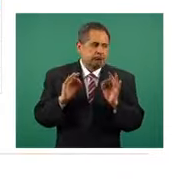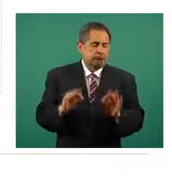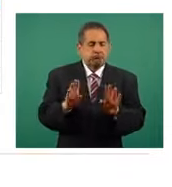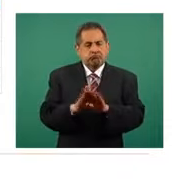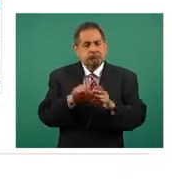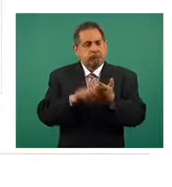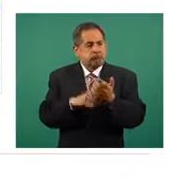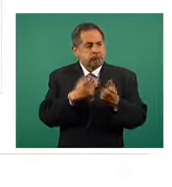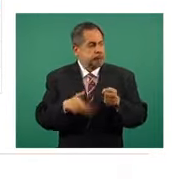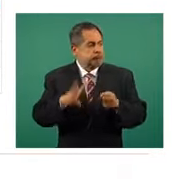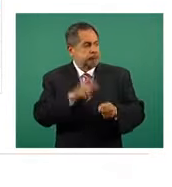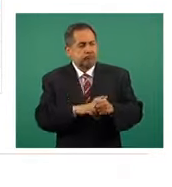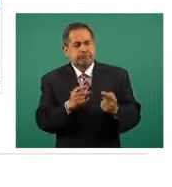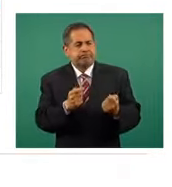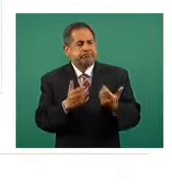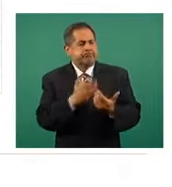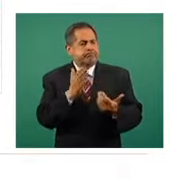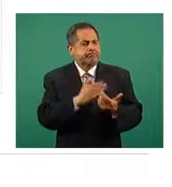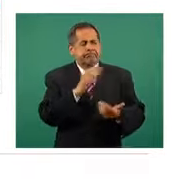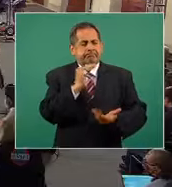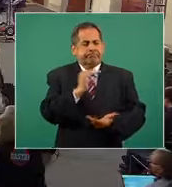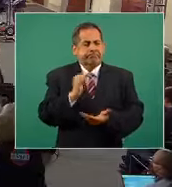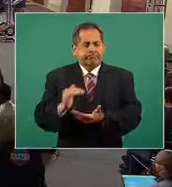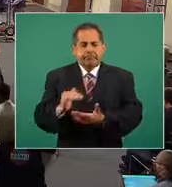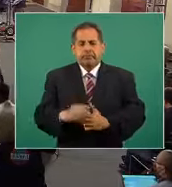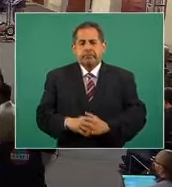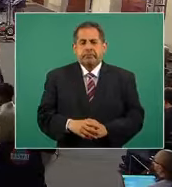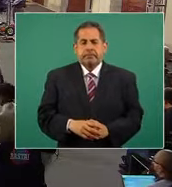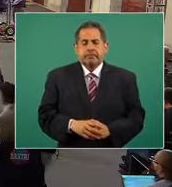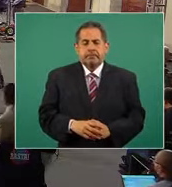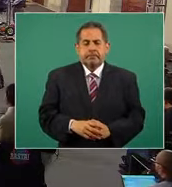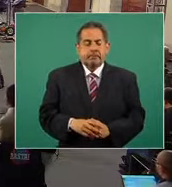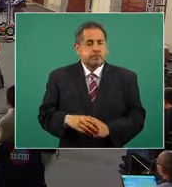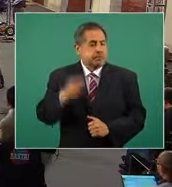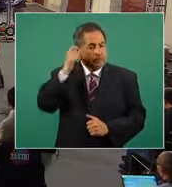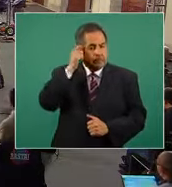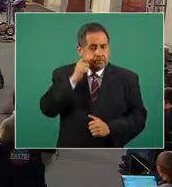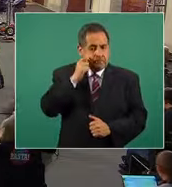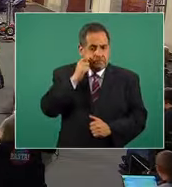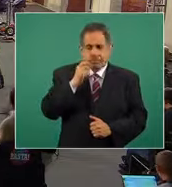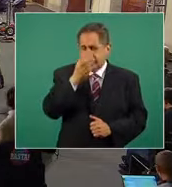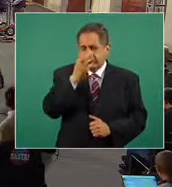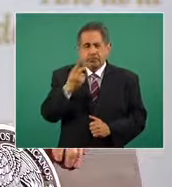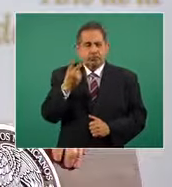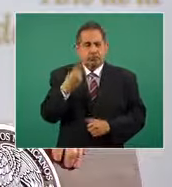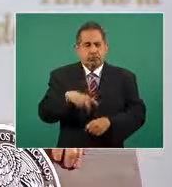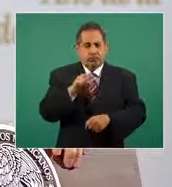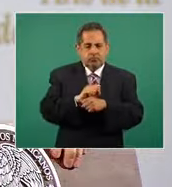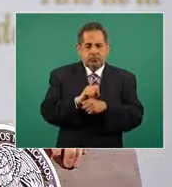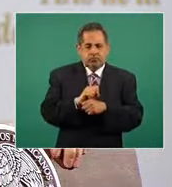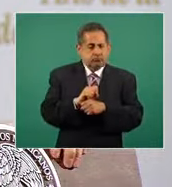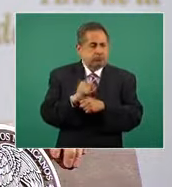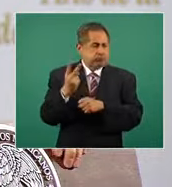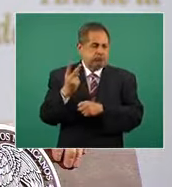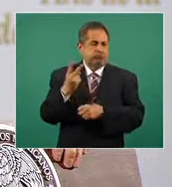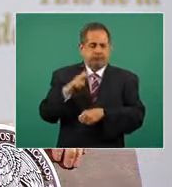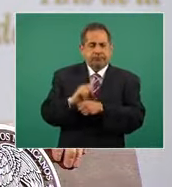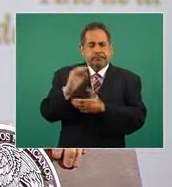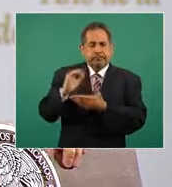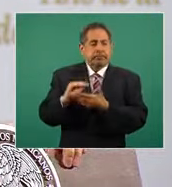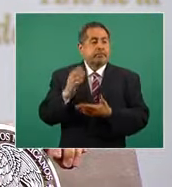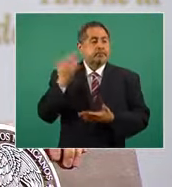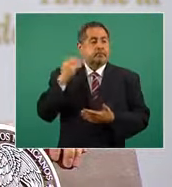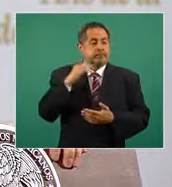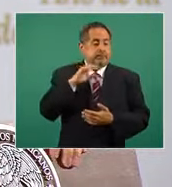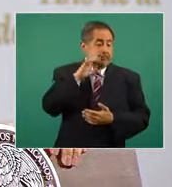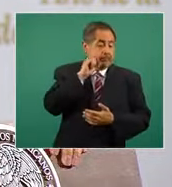con la hospitalización que va a la baja, la siguiente. Guerrero, apenas son 2 semanas de reducción. Guerrero había pasado del semáforo